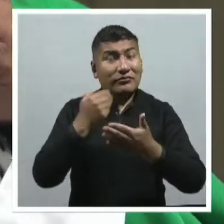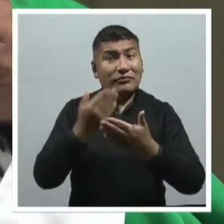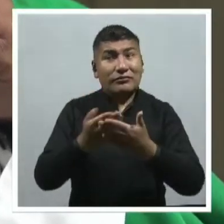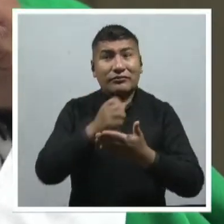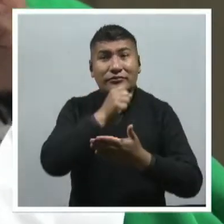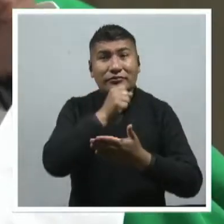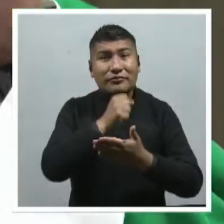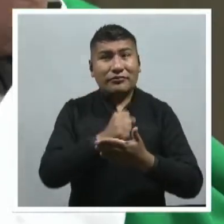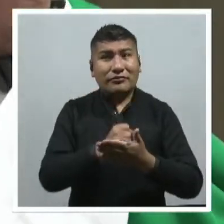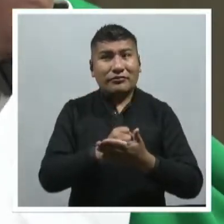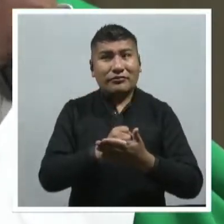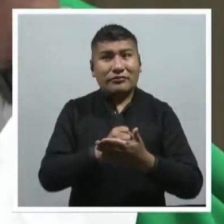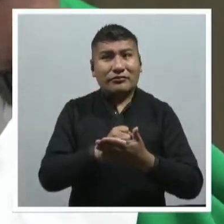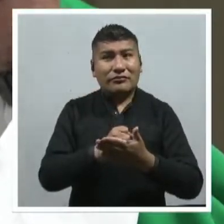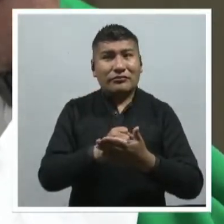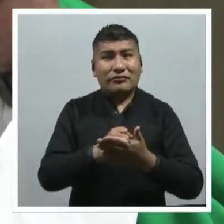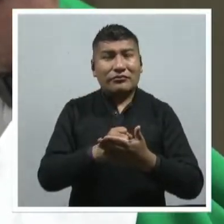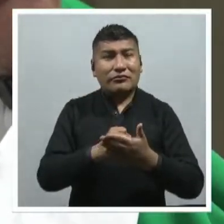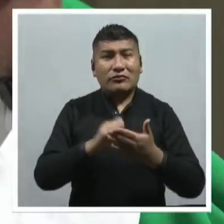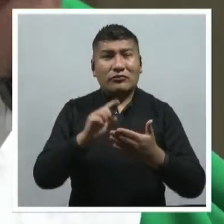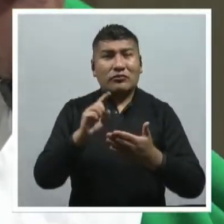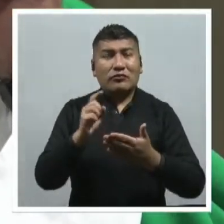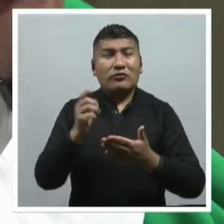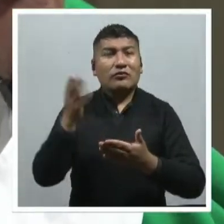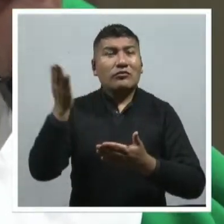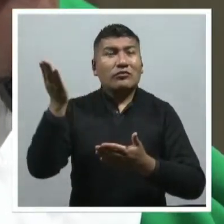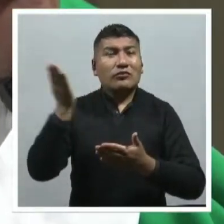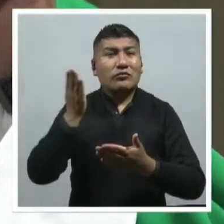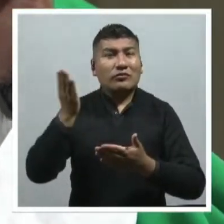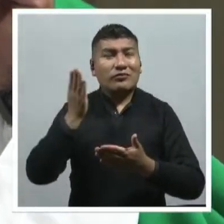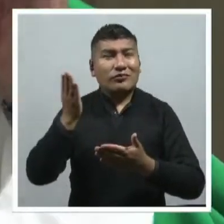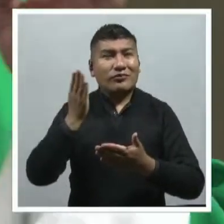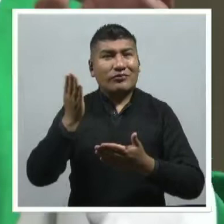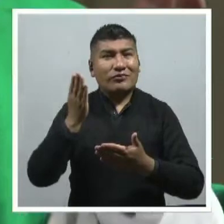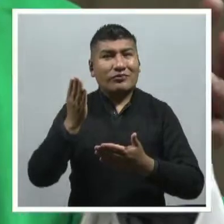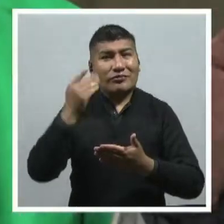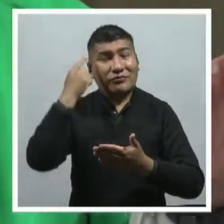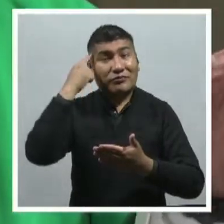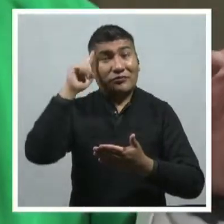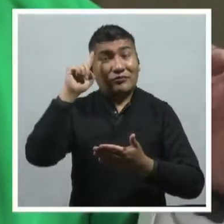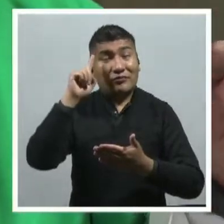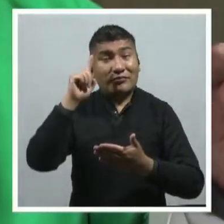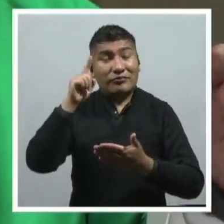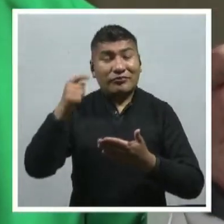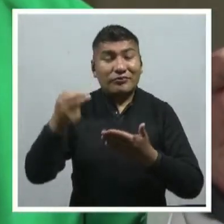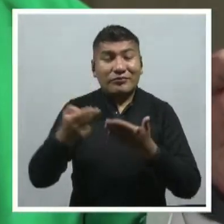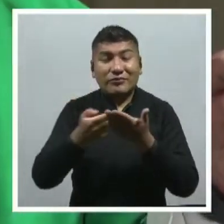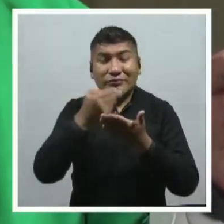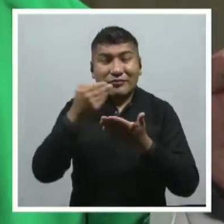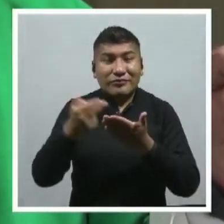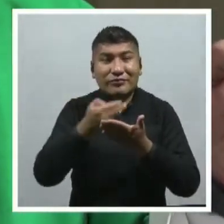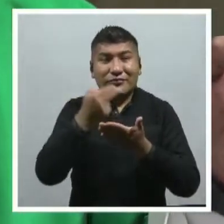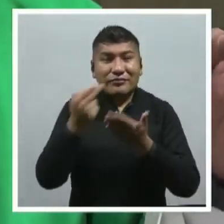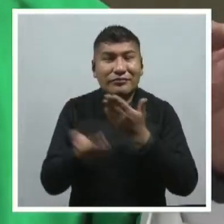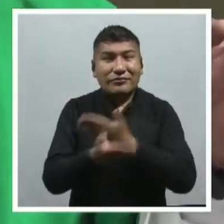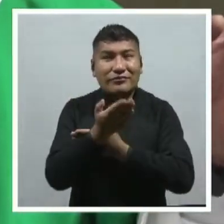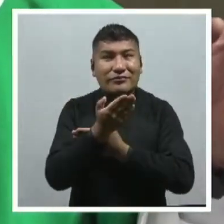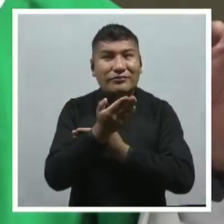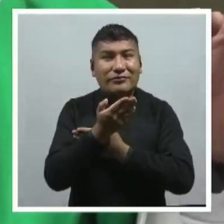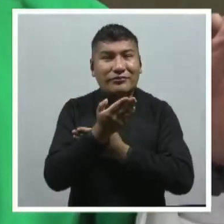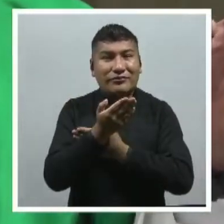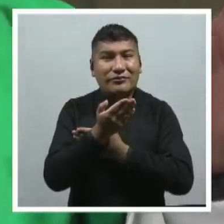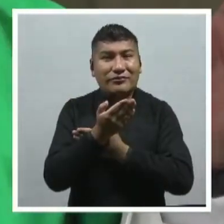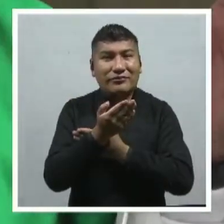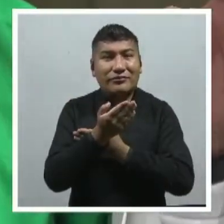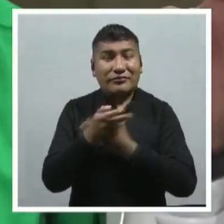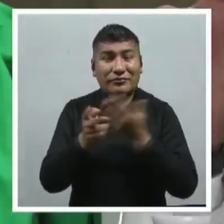viejitos, suficiente es el bonosol para la maicenita que vamos a tomar. ¿No ve,